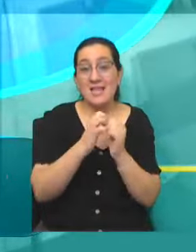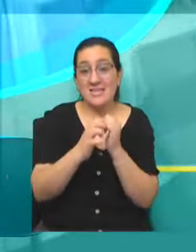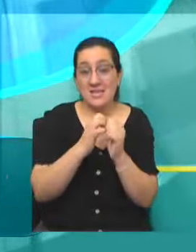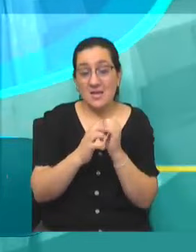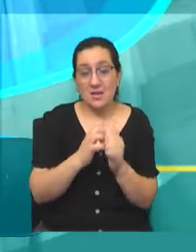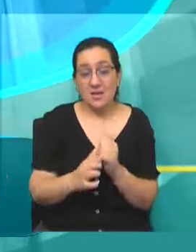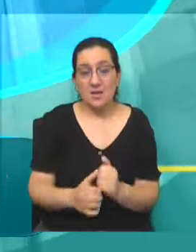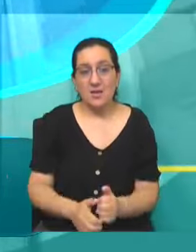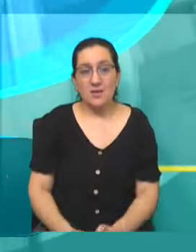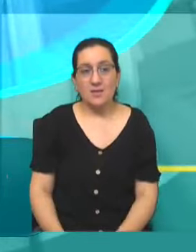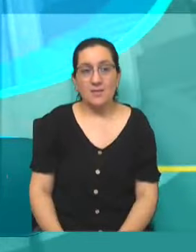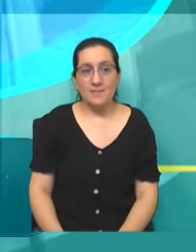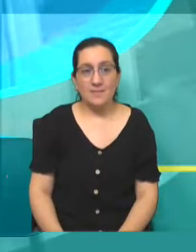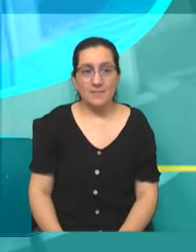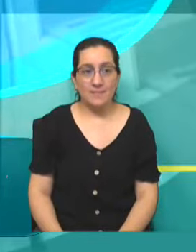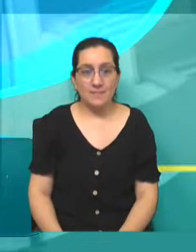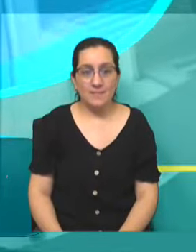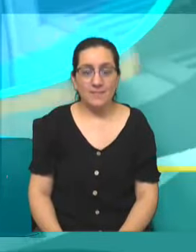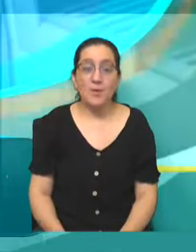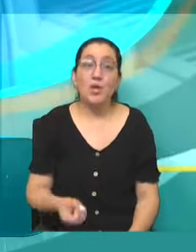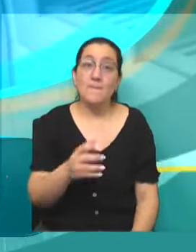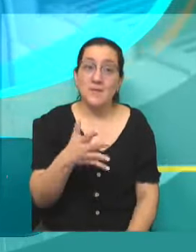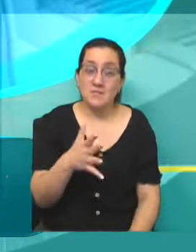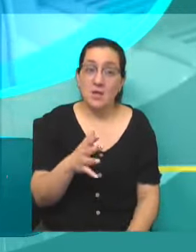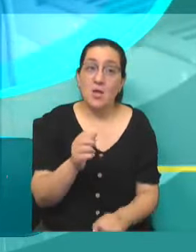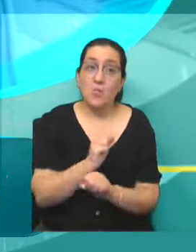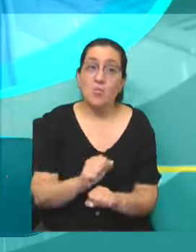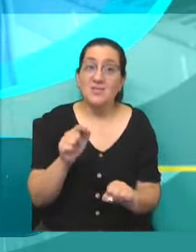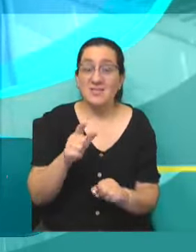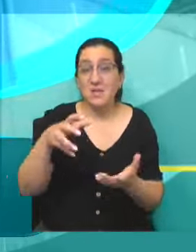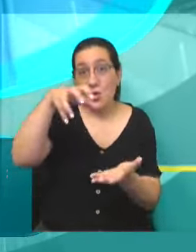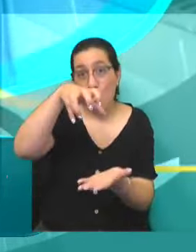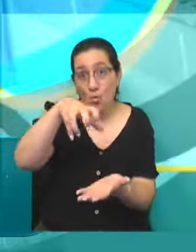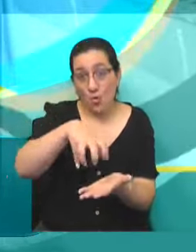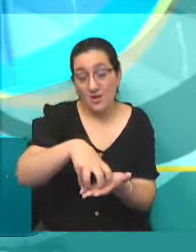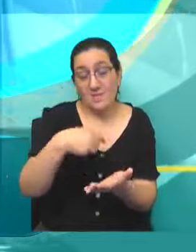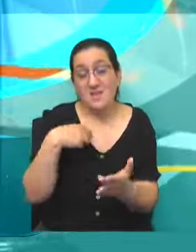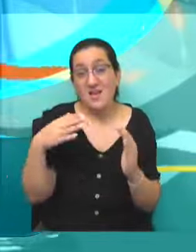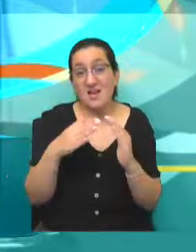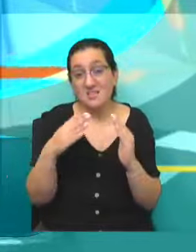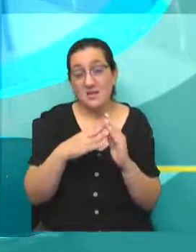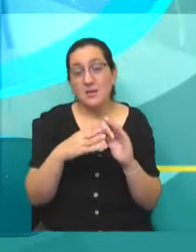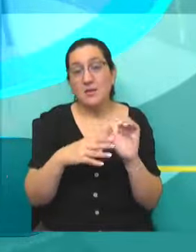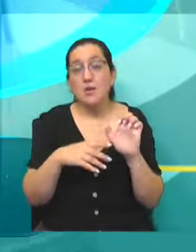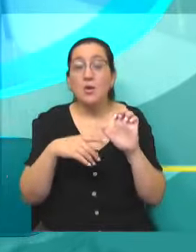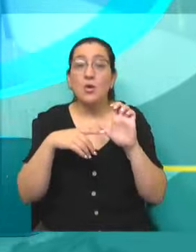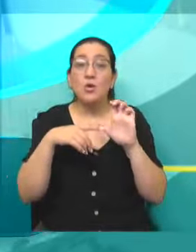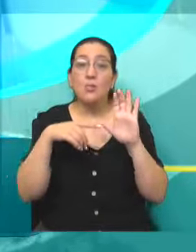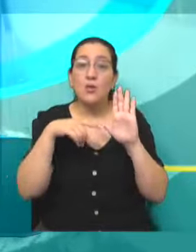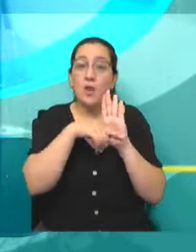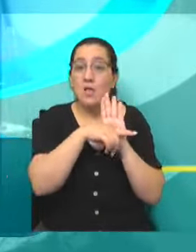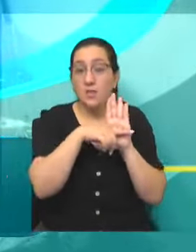tenemos. Nosotros, pero claro, ¿qué pasa? Puede ser que ese punto cardinal de mi casa sea o el